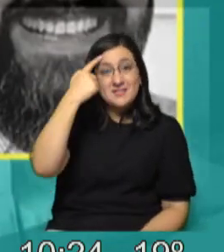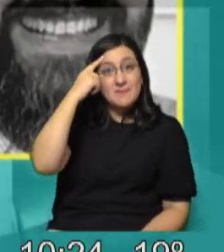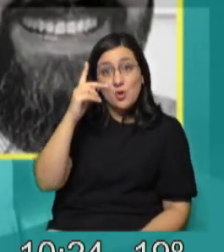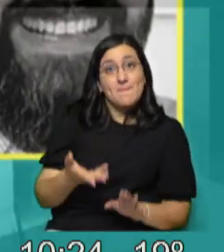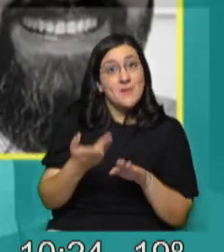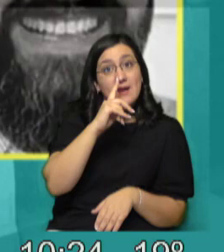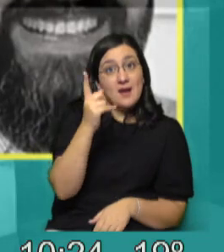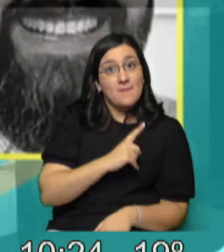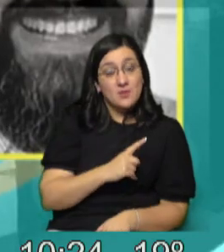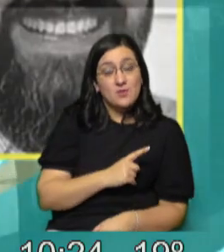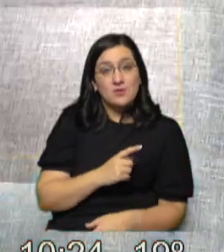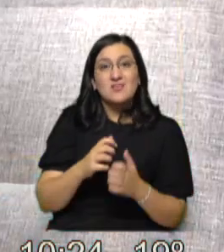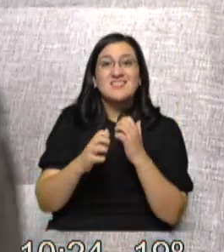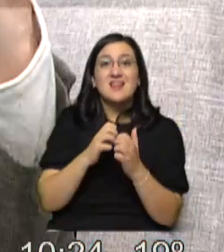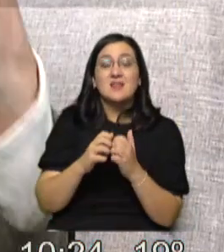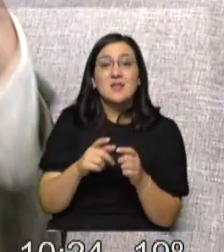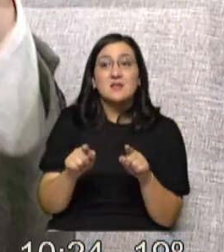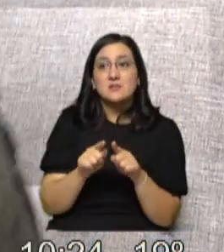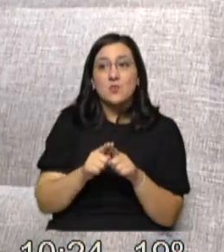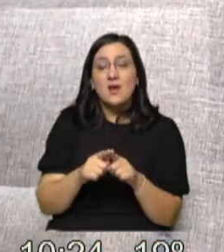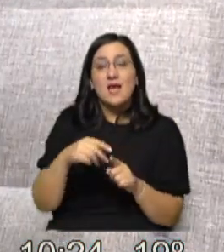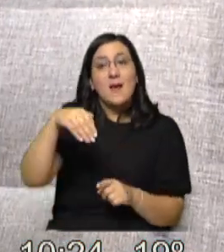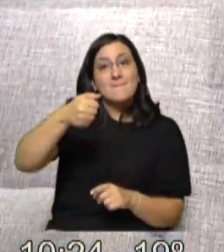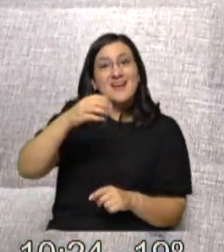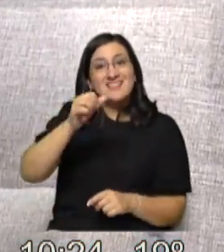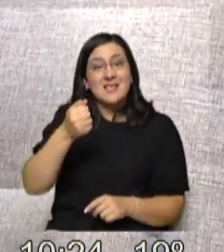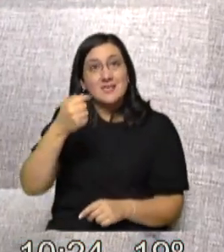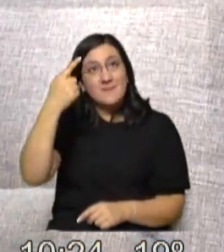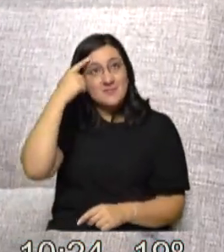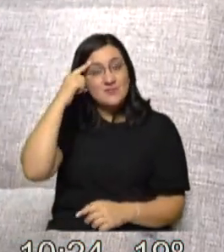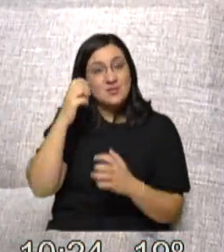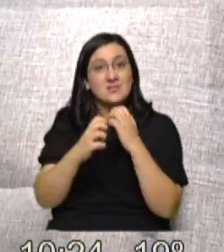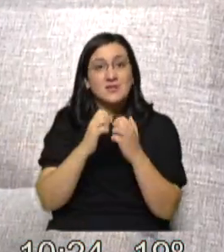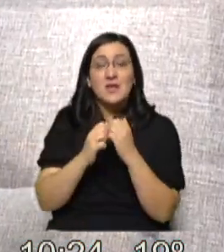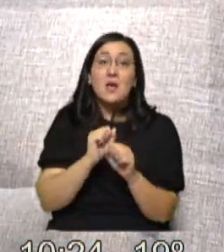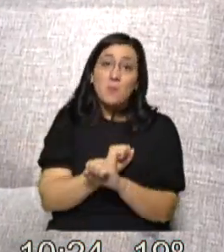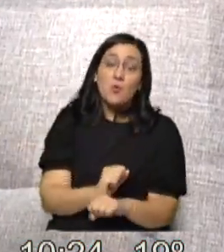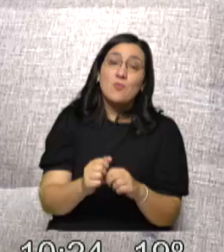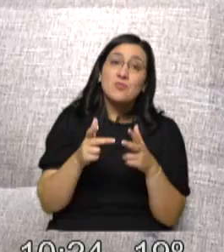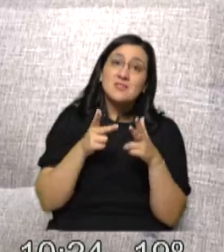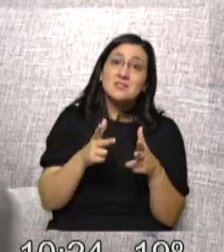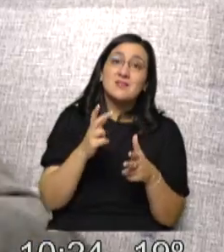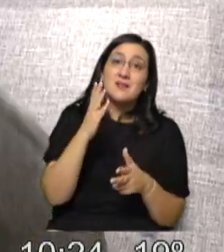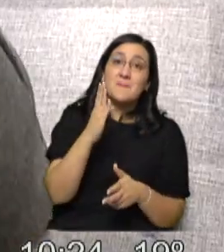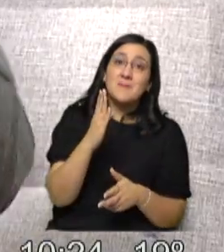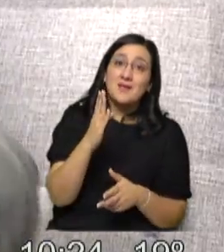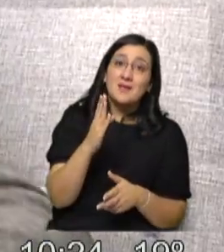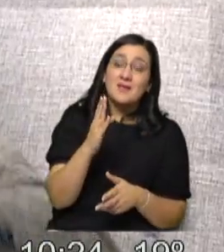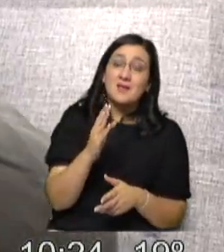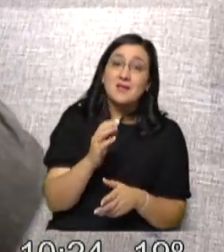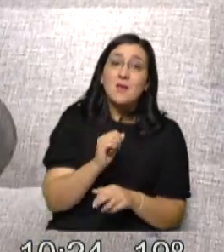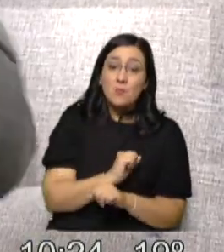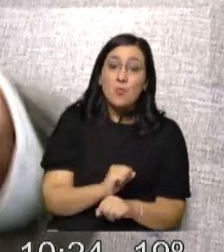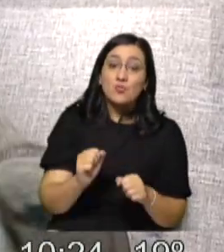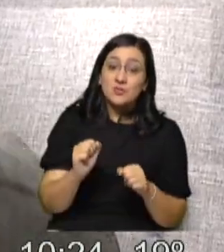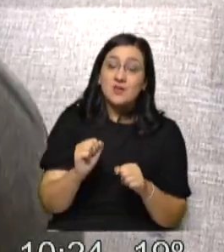pusimos a pensar, che, si la energía es igual a masa y el pensamiento es energía, podríamos decir que P, el pensamiento, podría estar materializando